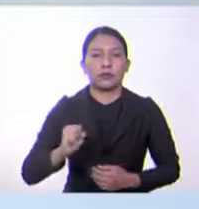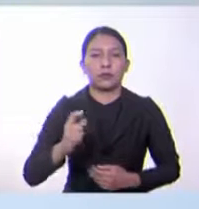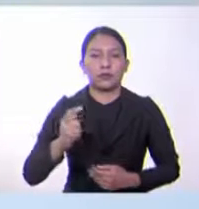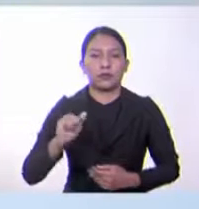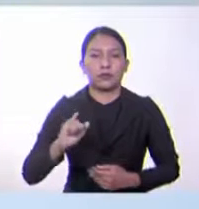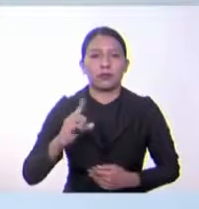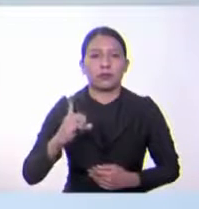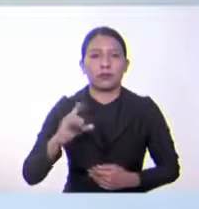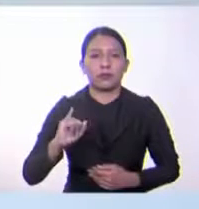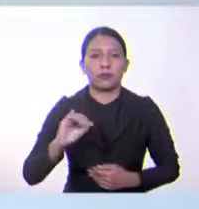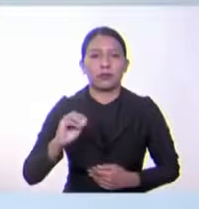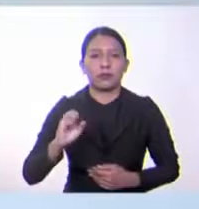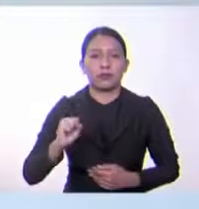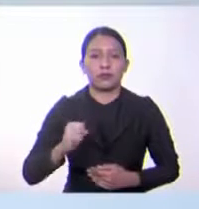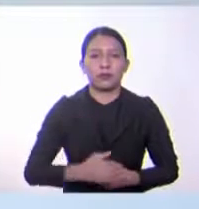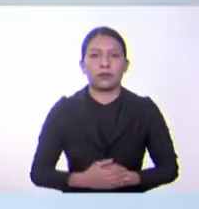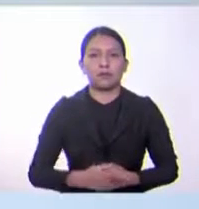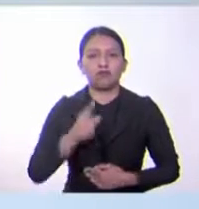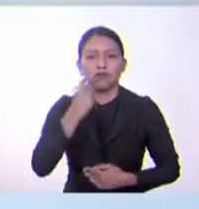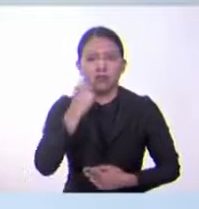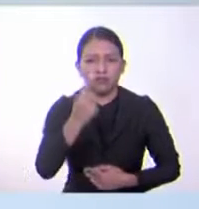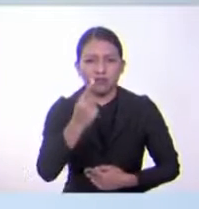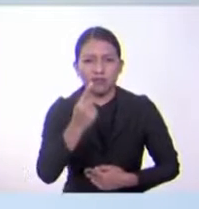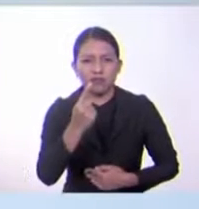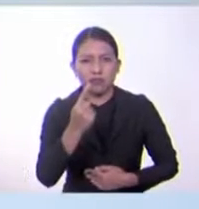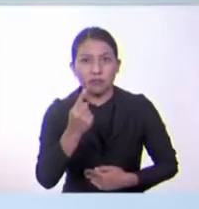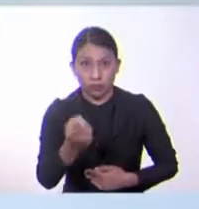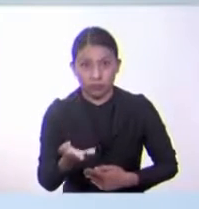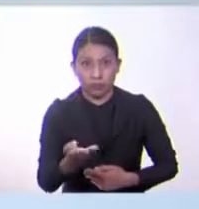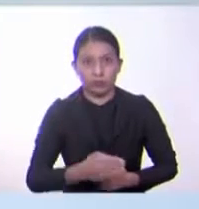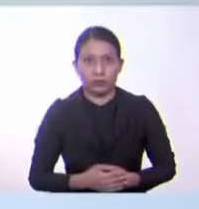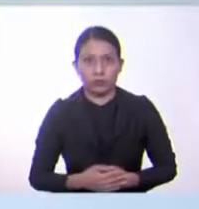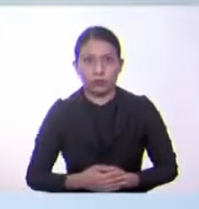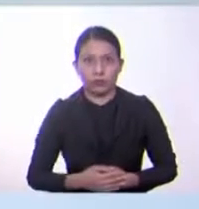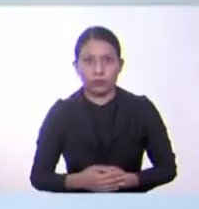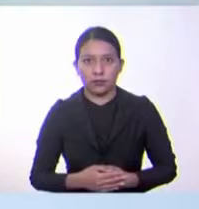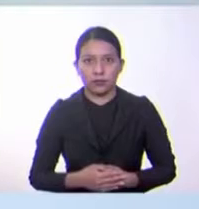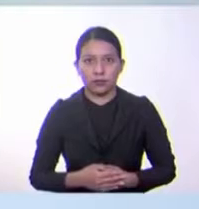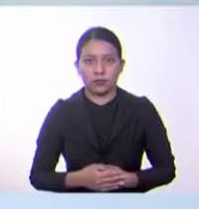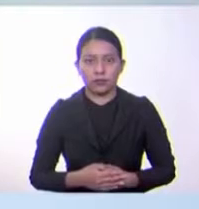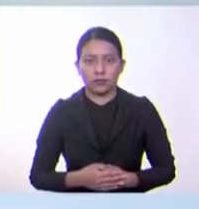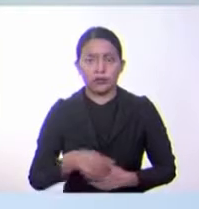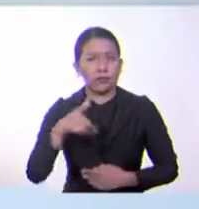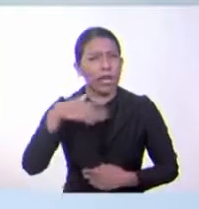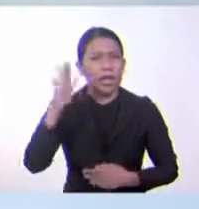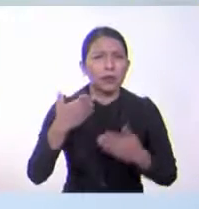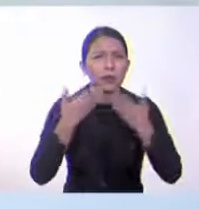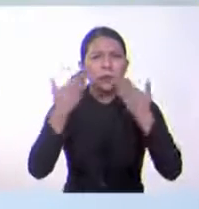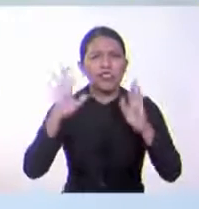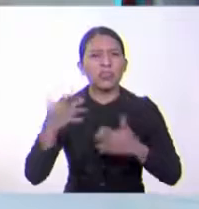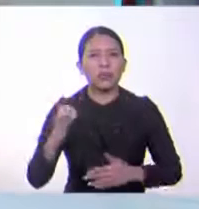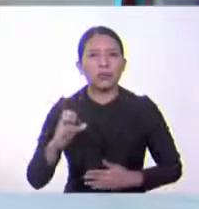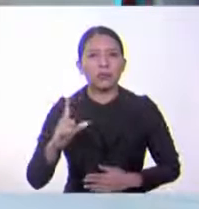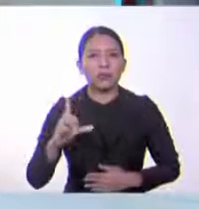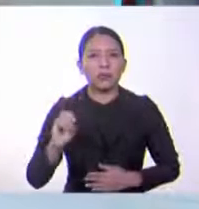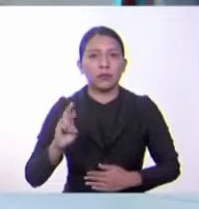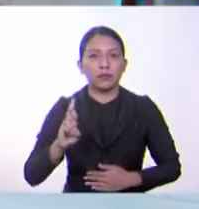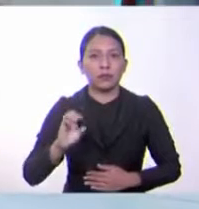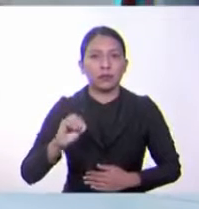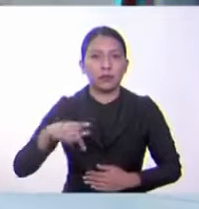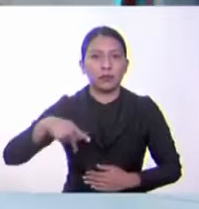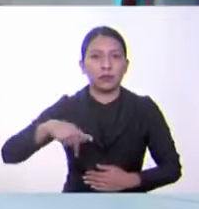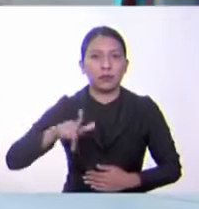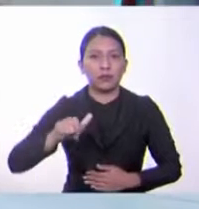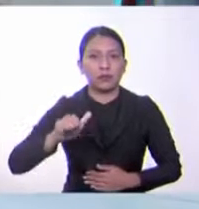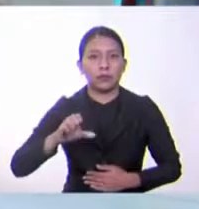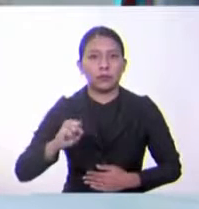estas estructuras que estoy señalando acá y los más conocidos de ellos son los cloroplastos. Los